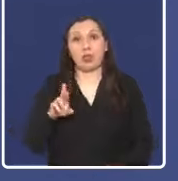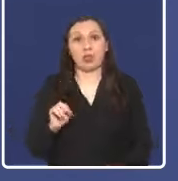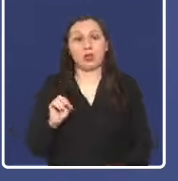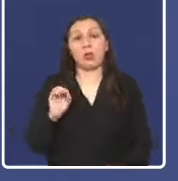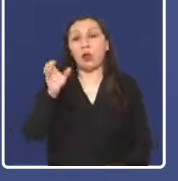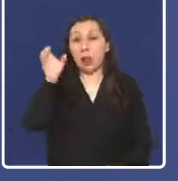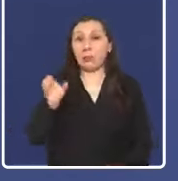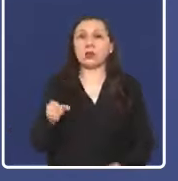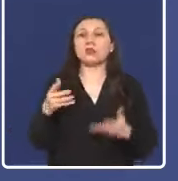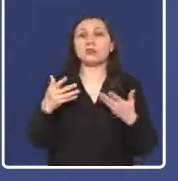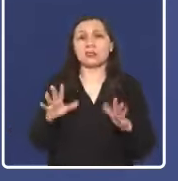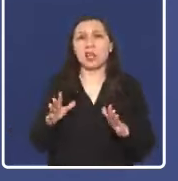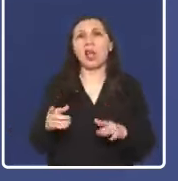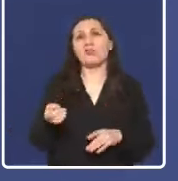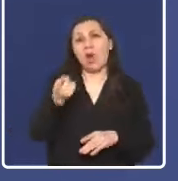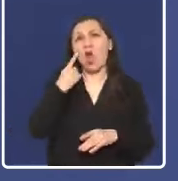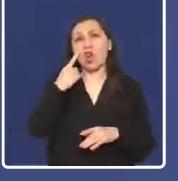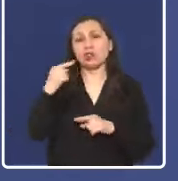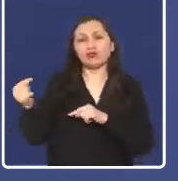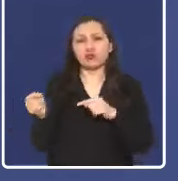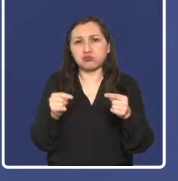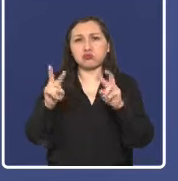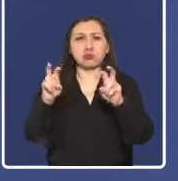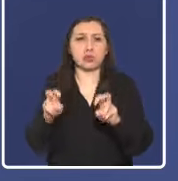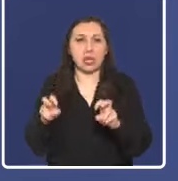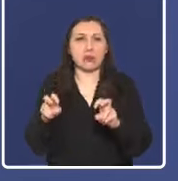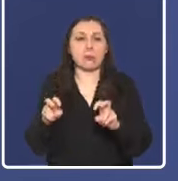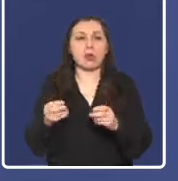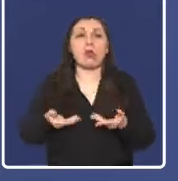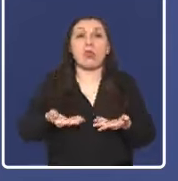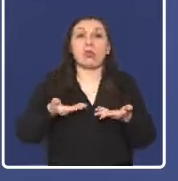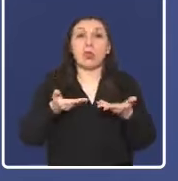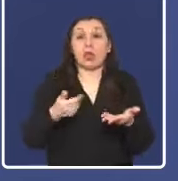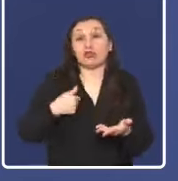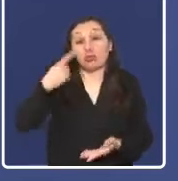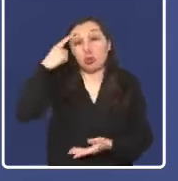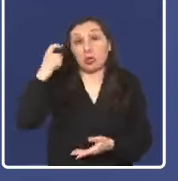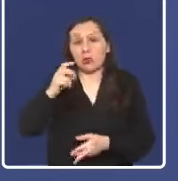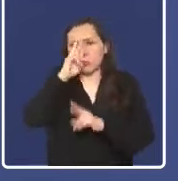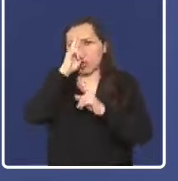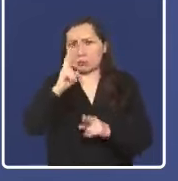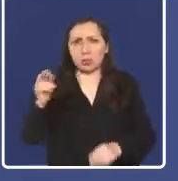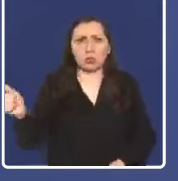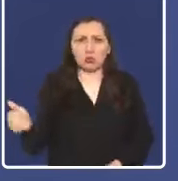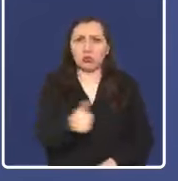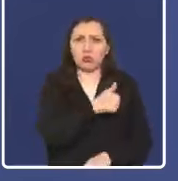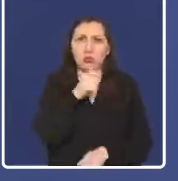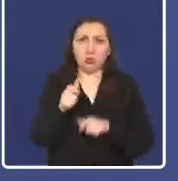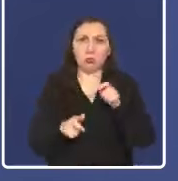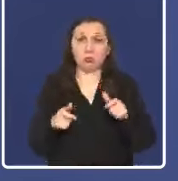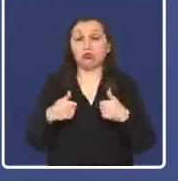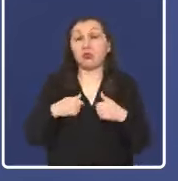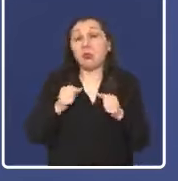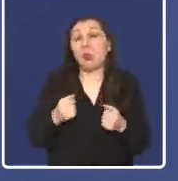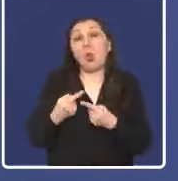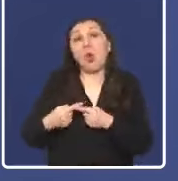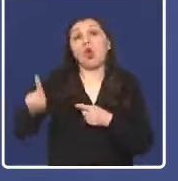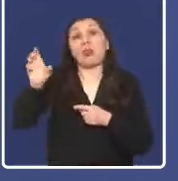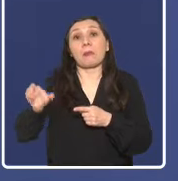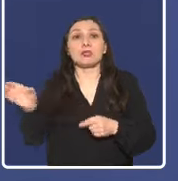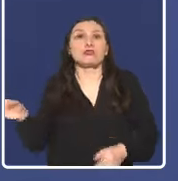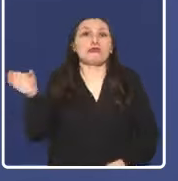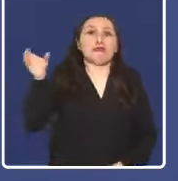una persona que ya estaba arriba de esta discusión y que genera, creo, un respeto transversal. Yo podría haber puesto a otra